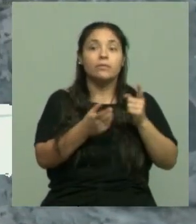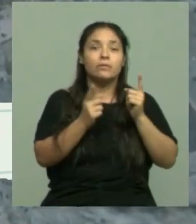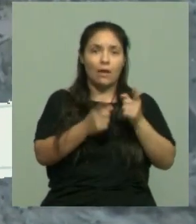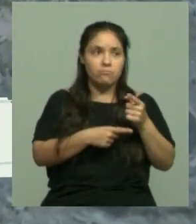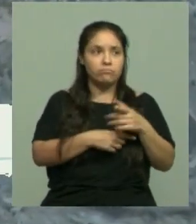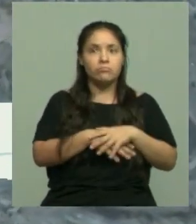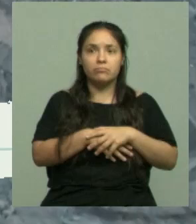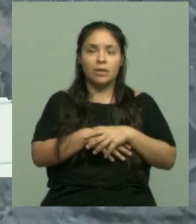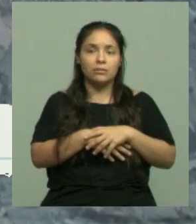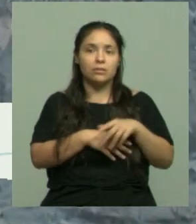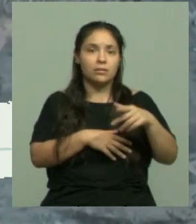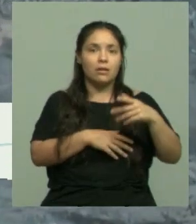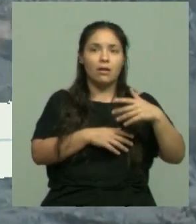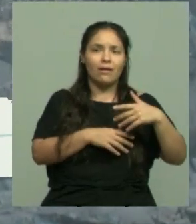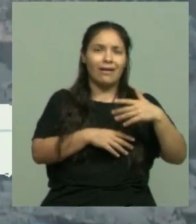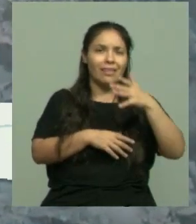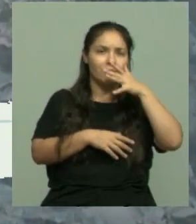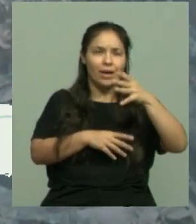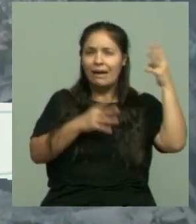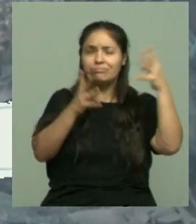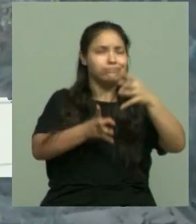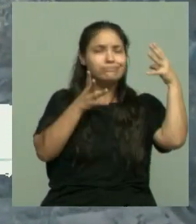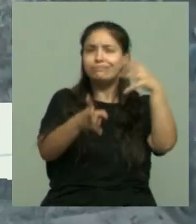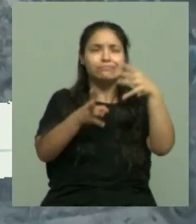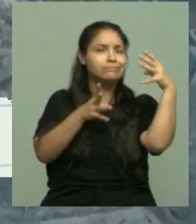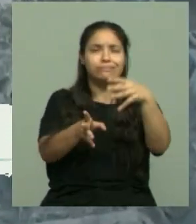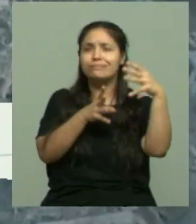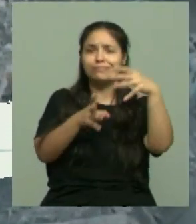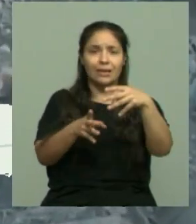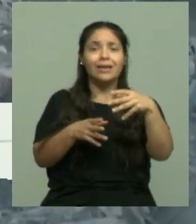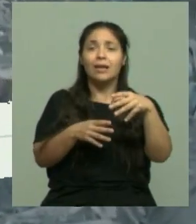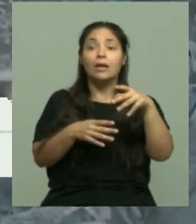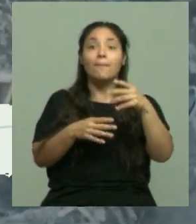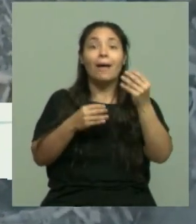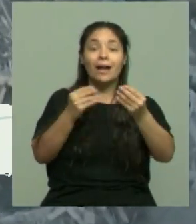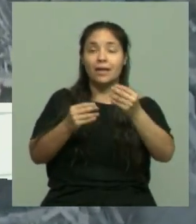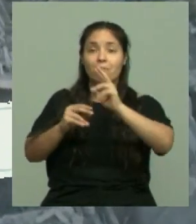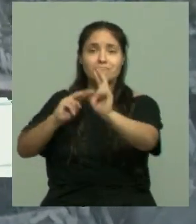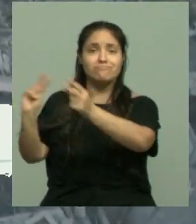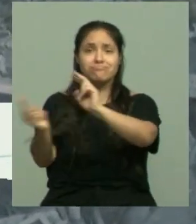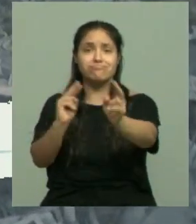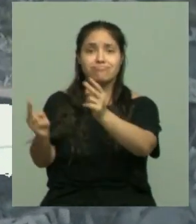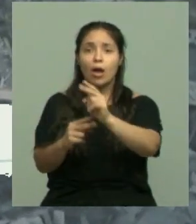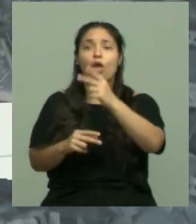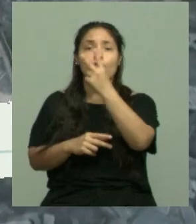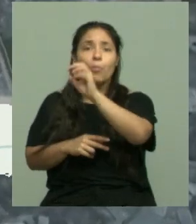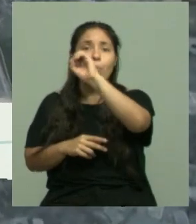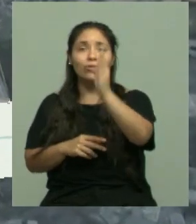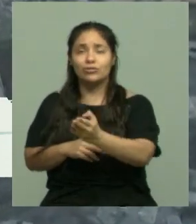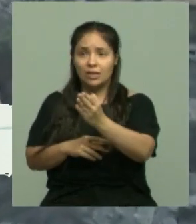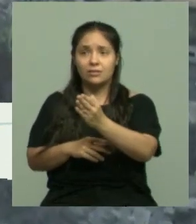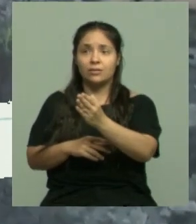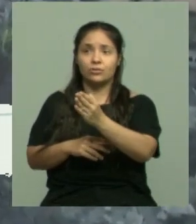al gobierno de Netanyahu para poder llevar a cabo directa e indirectamente el aniquilamiento de casi el 2% de los ciudadanos